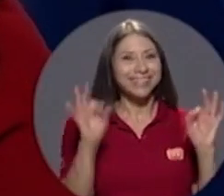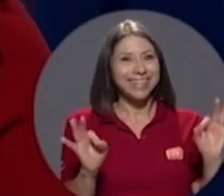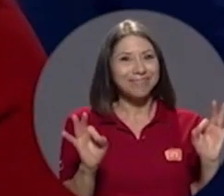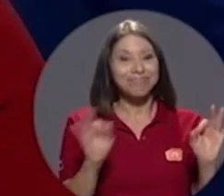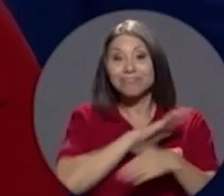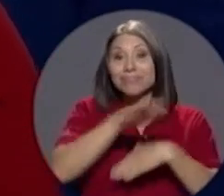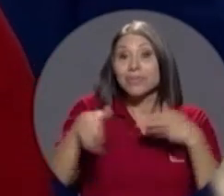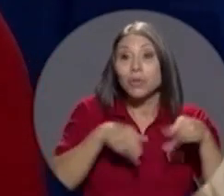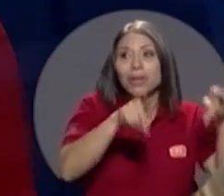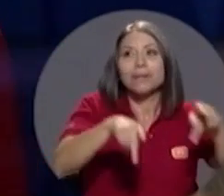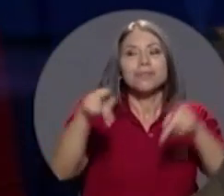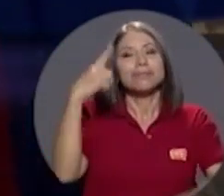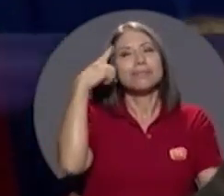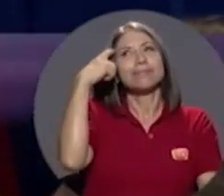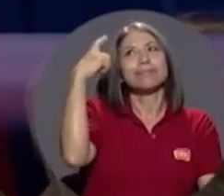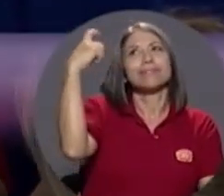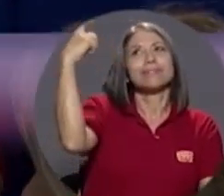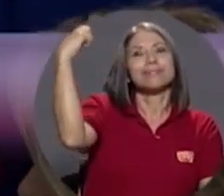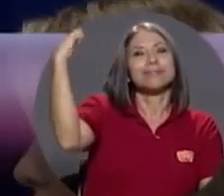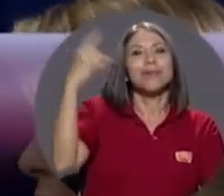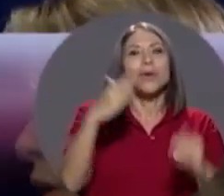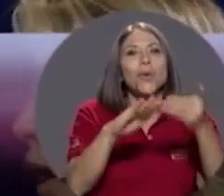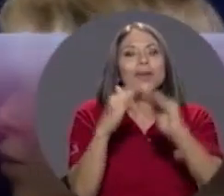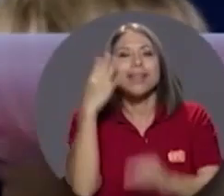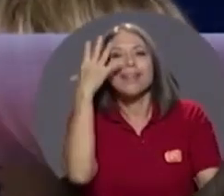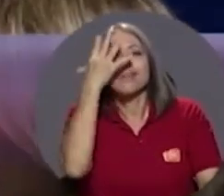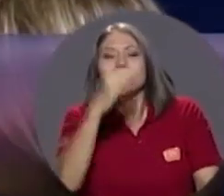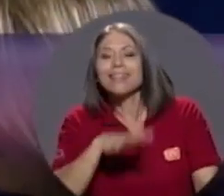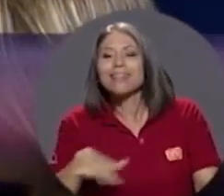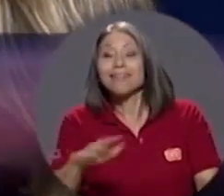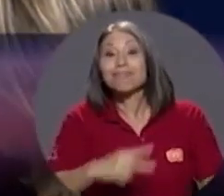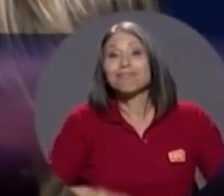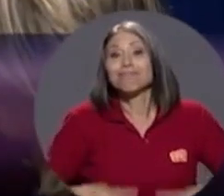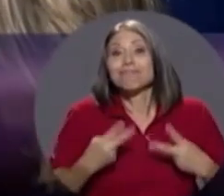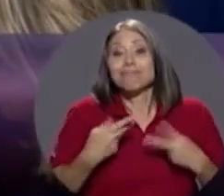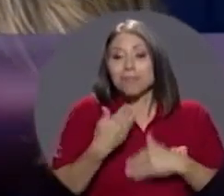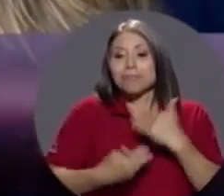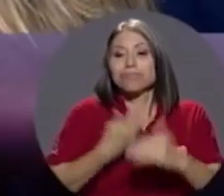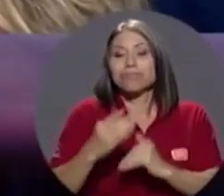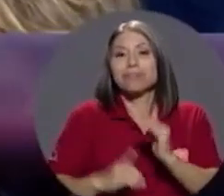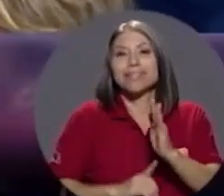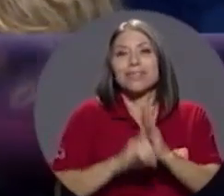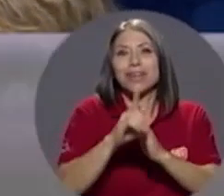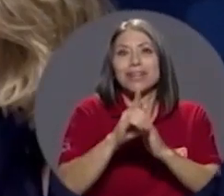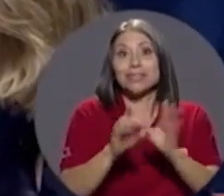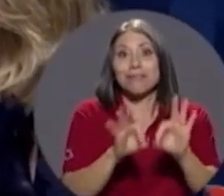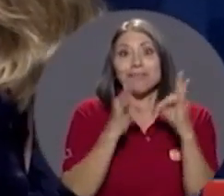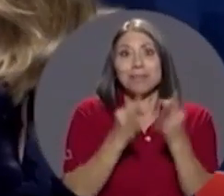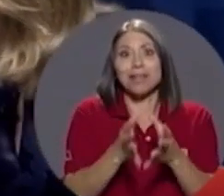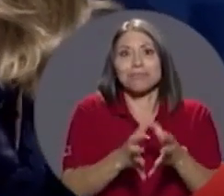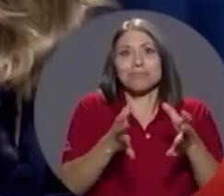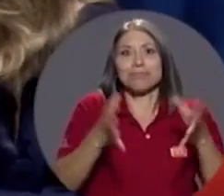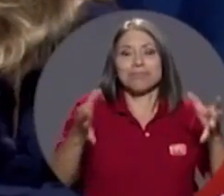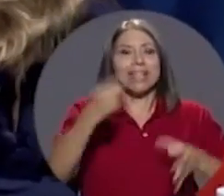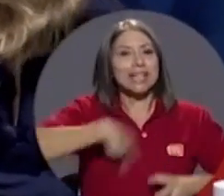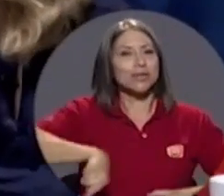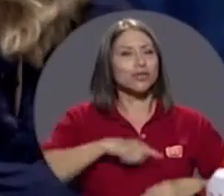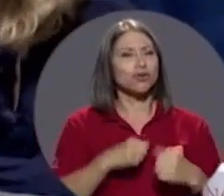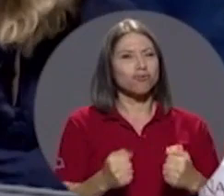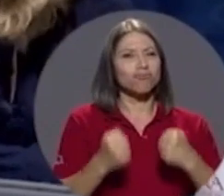Hola, ¿qué tal? Todas las personas soñamos con tener una comunidad linda donde vivir, donde desarrollarnos, donde crezcan nuestras familias y nos